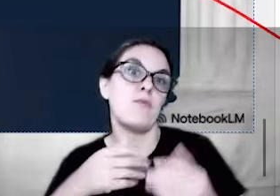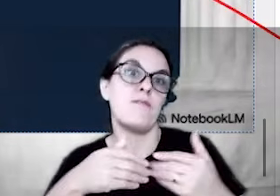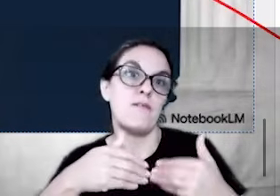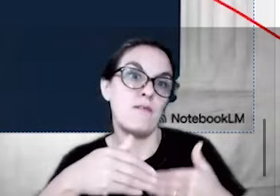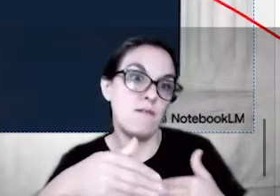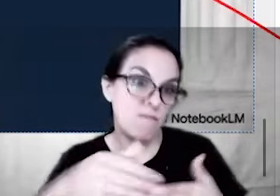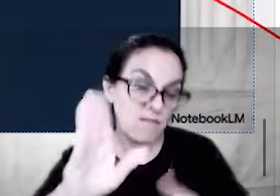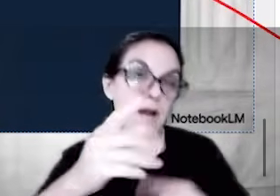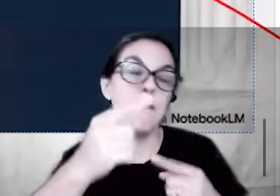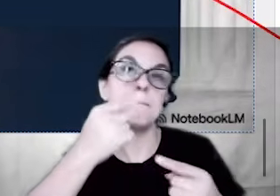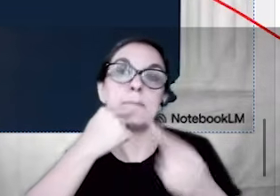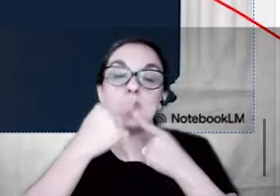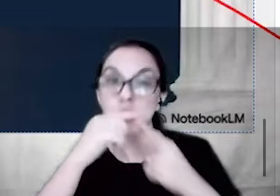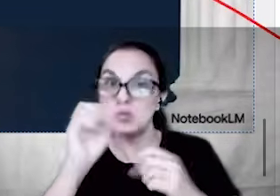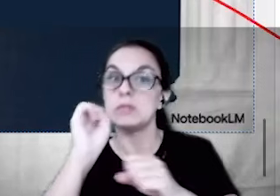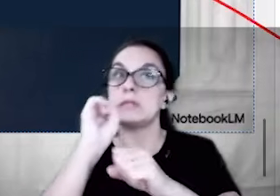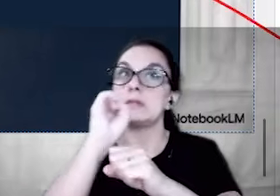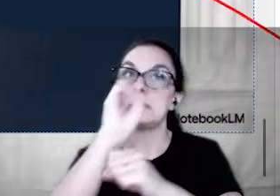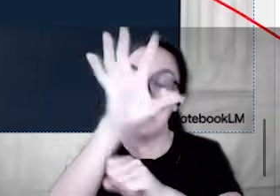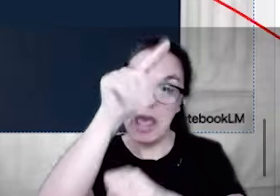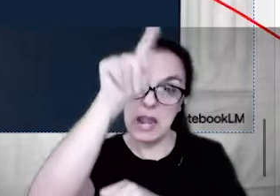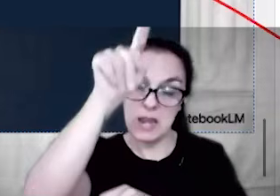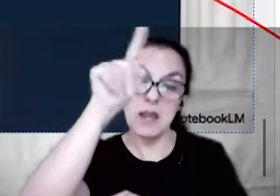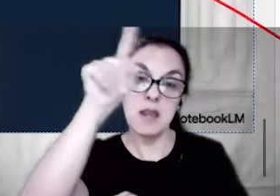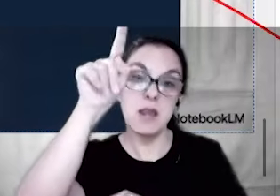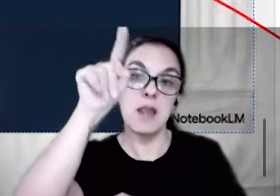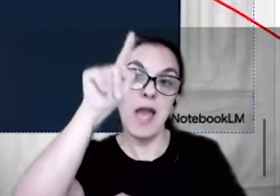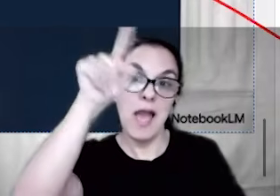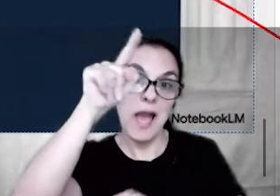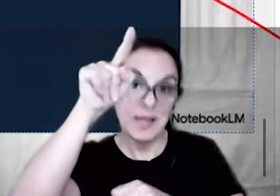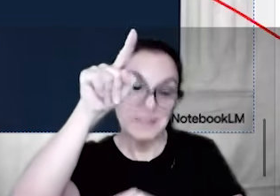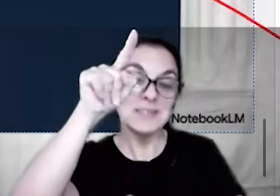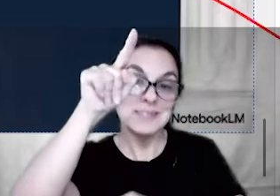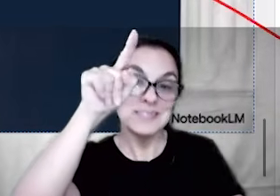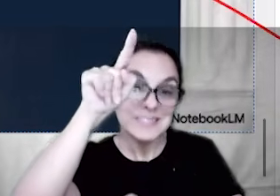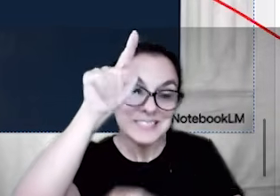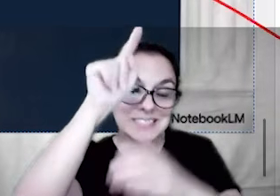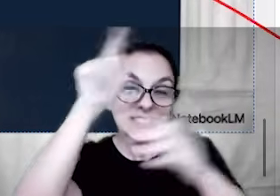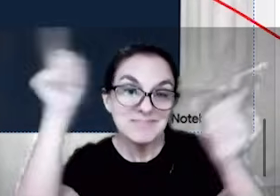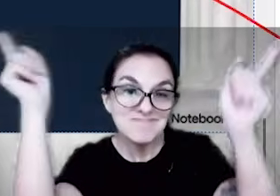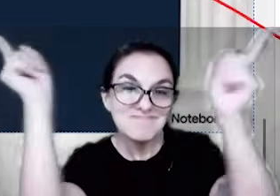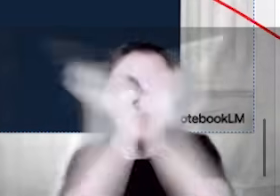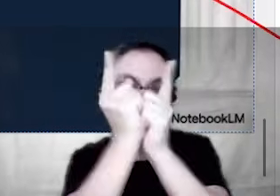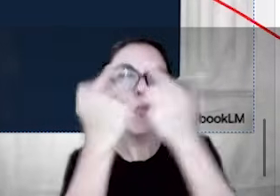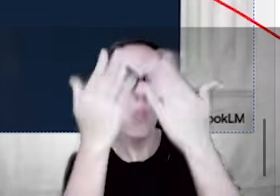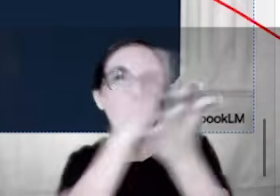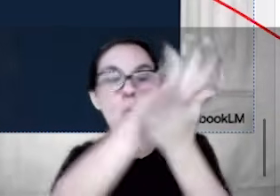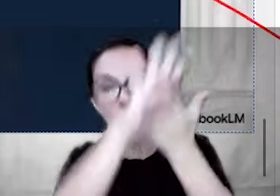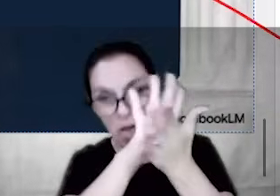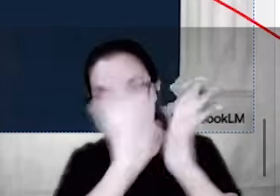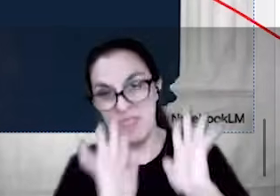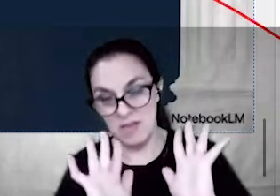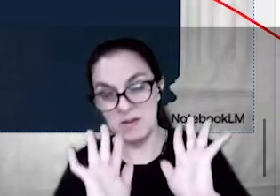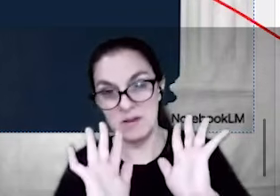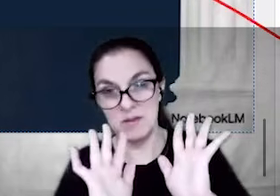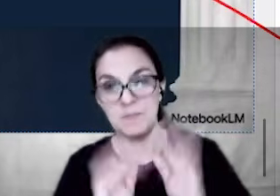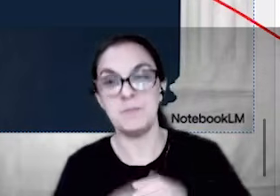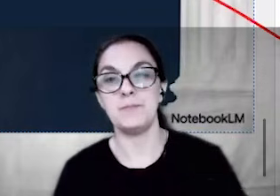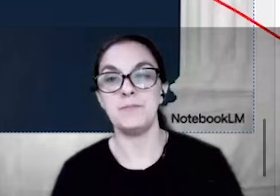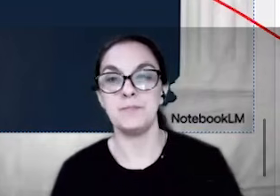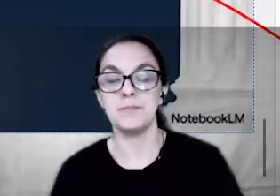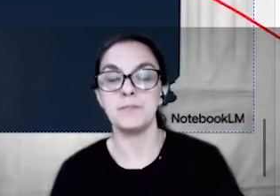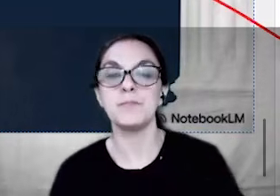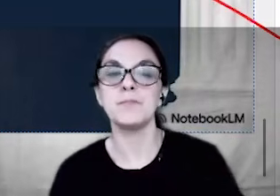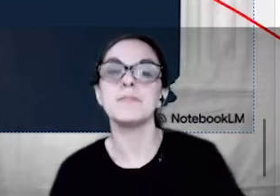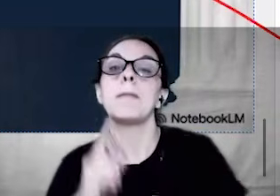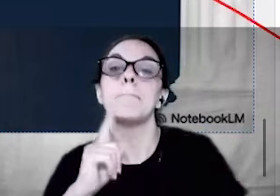estas consultas para que en la medida, a la mayor brevedad posible, se puedan zanjar. Pero